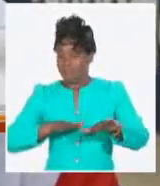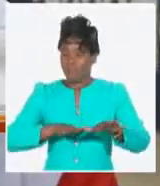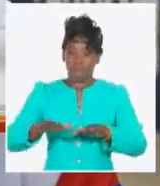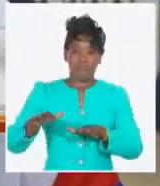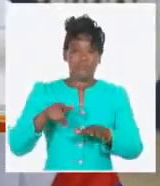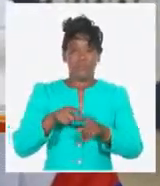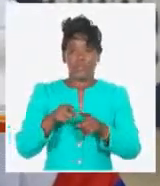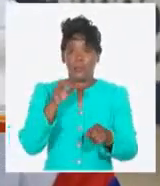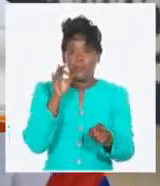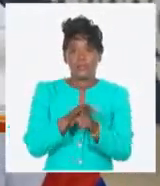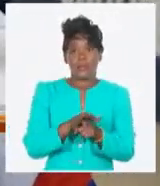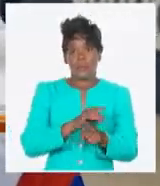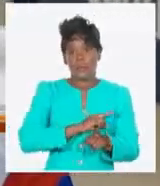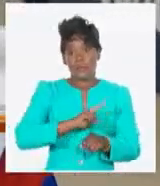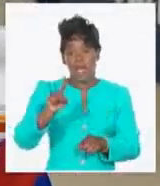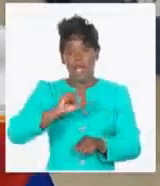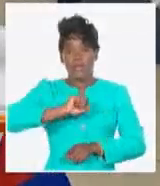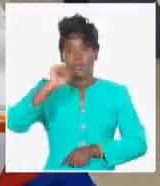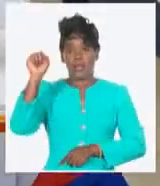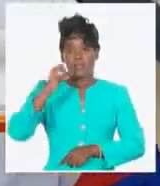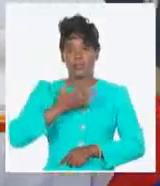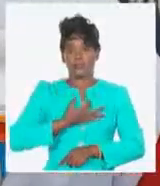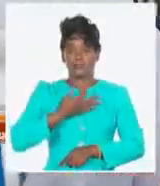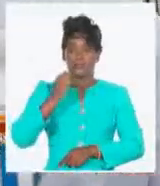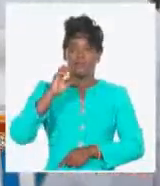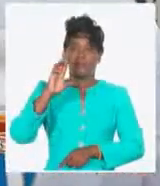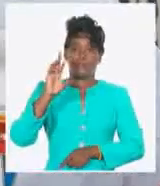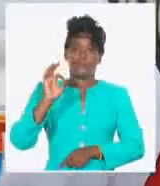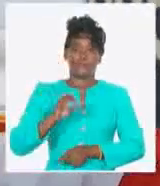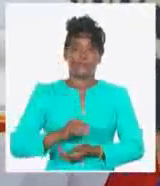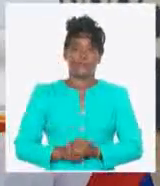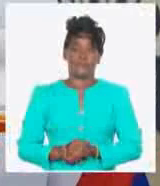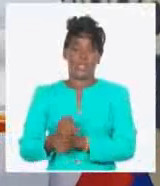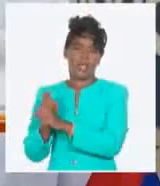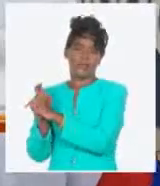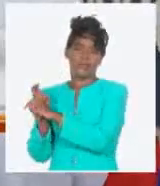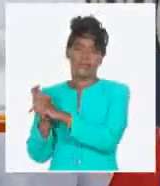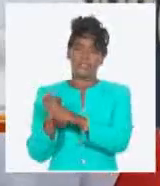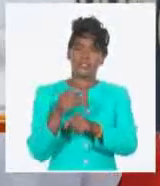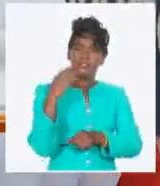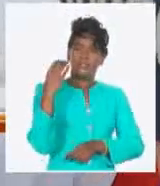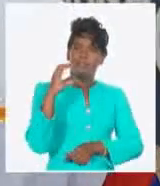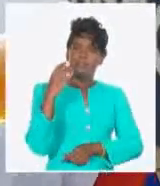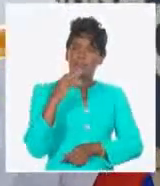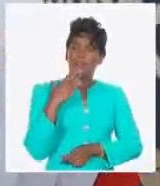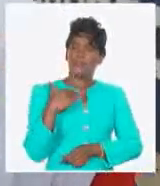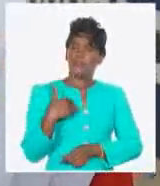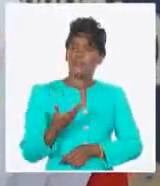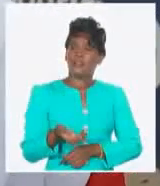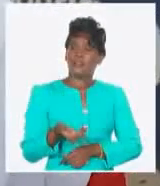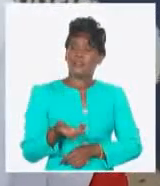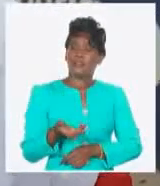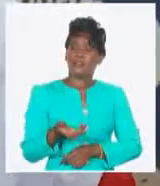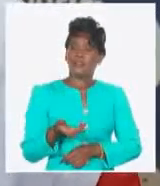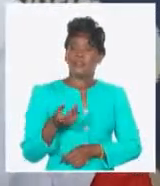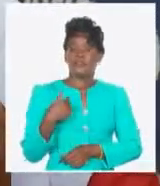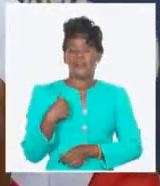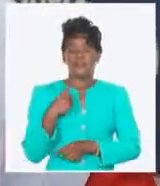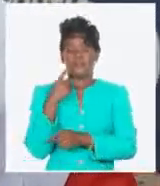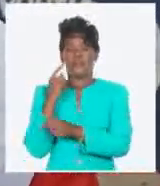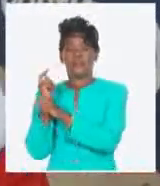de para ir a por el oro. ¿Incómodo el picheo colombiano? No, es un picheo bastante bueno, hay bastante calidad